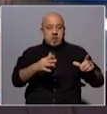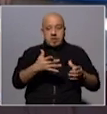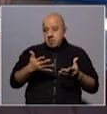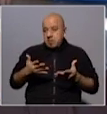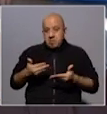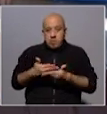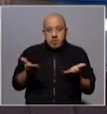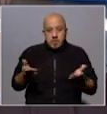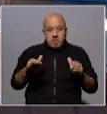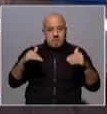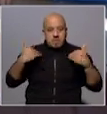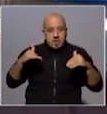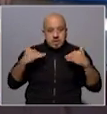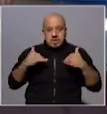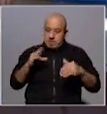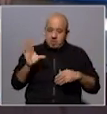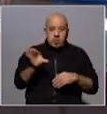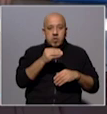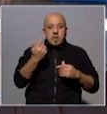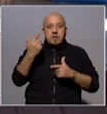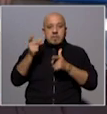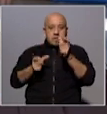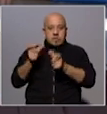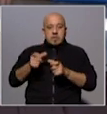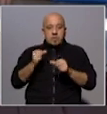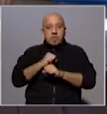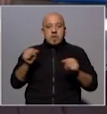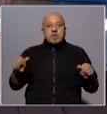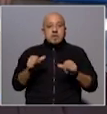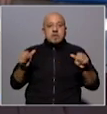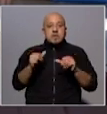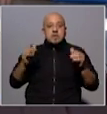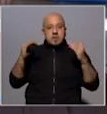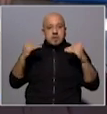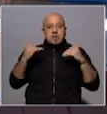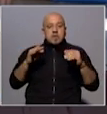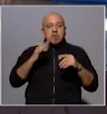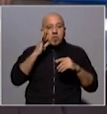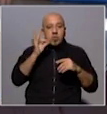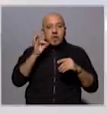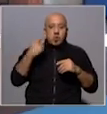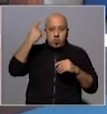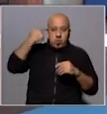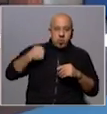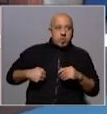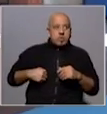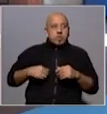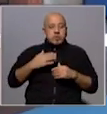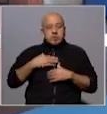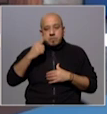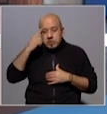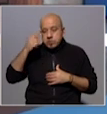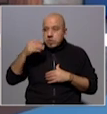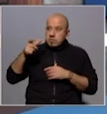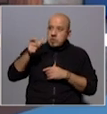que puedan hacer todas las personas porque es una clase muy cuidada con cuidados posturales cuidados de columna me pongo a pensar una